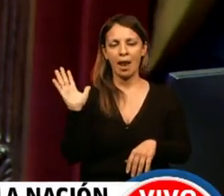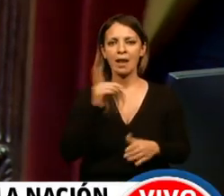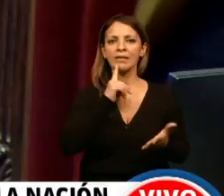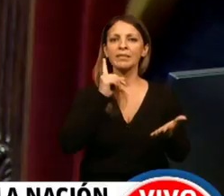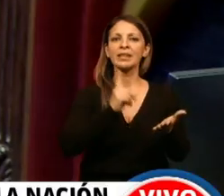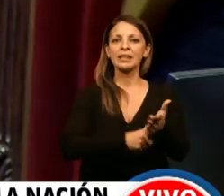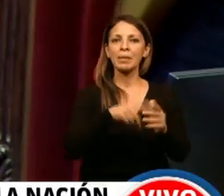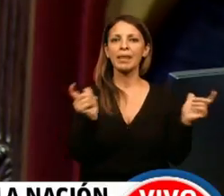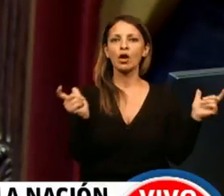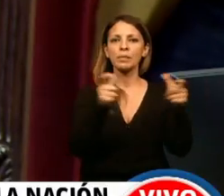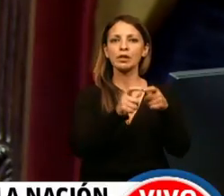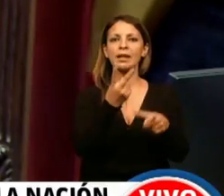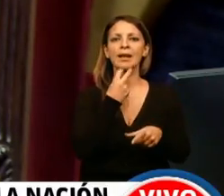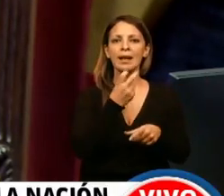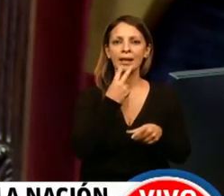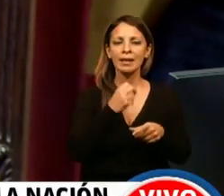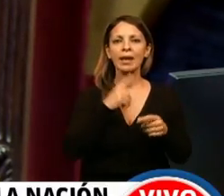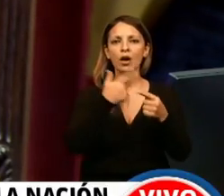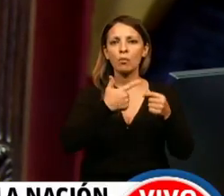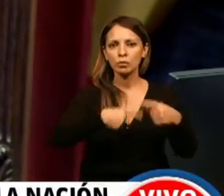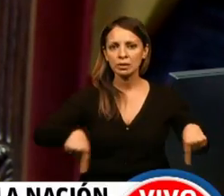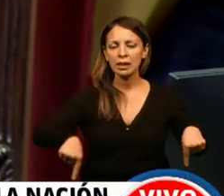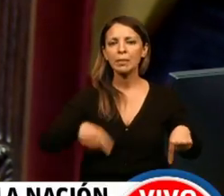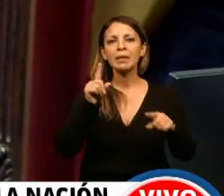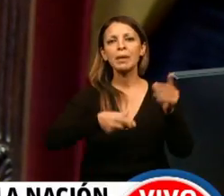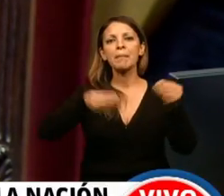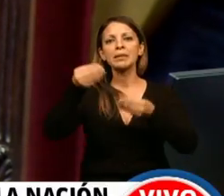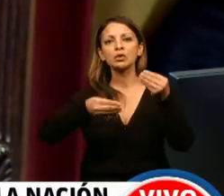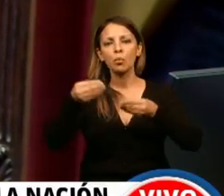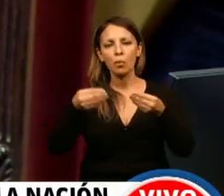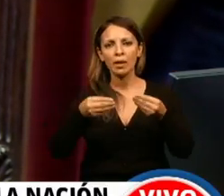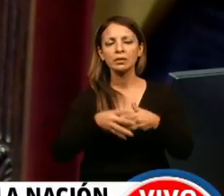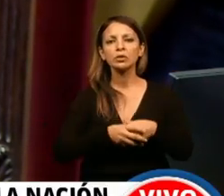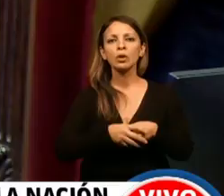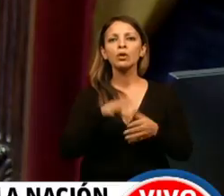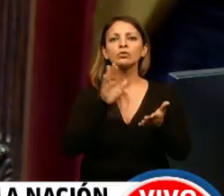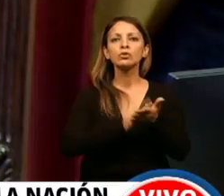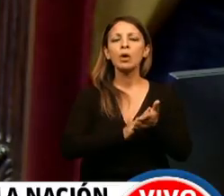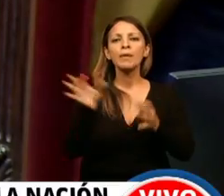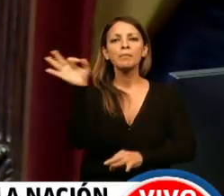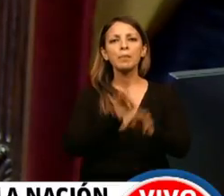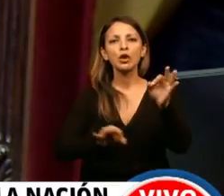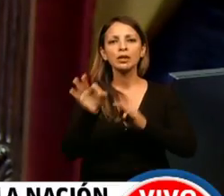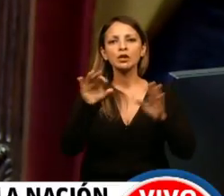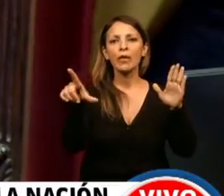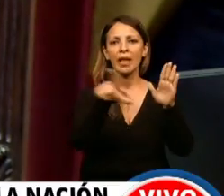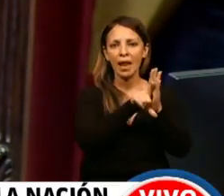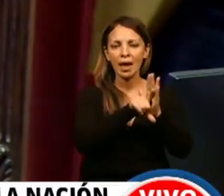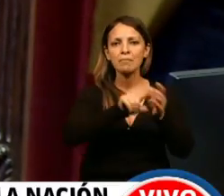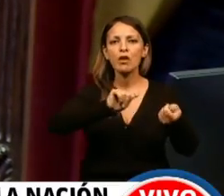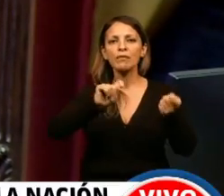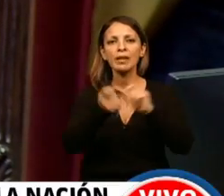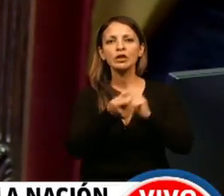dictamen de las comisiones de energía y combustible y de presupuesto y hacienda recaído en el proyecto de ley por el que se